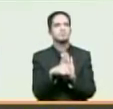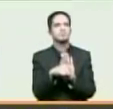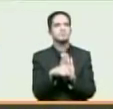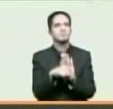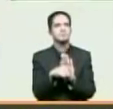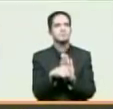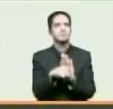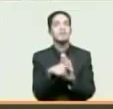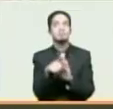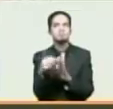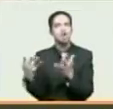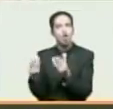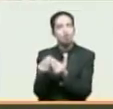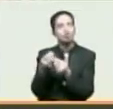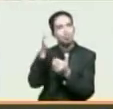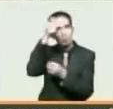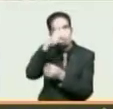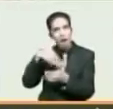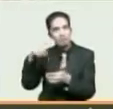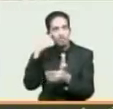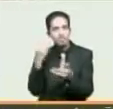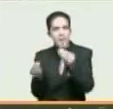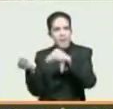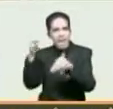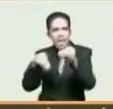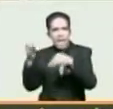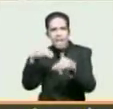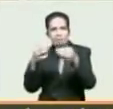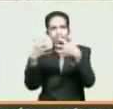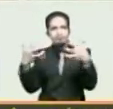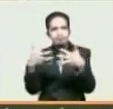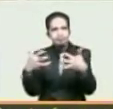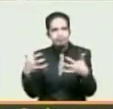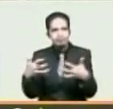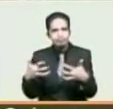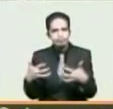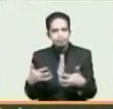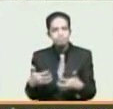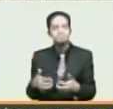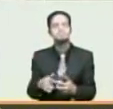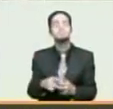Constitución hecha junto al pueblo. Y cuando el compañero Nicolás Maduro